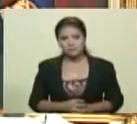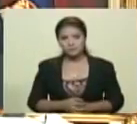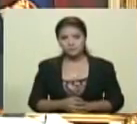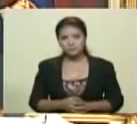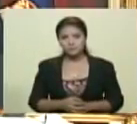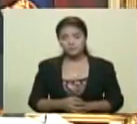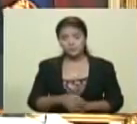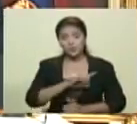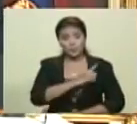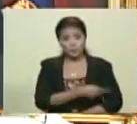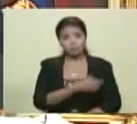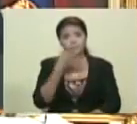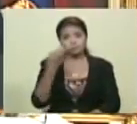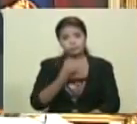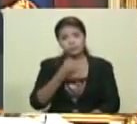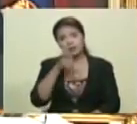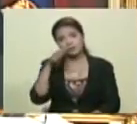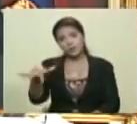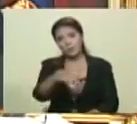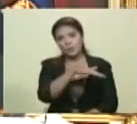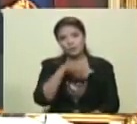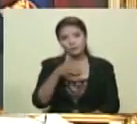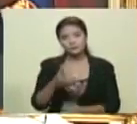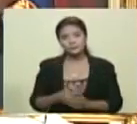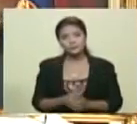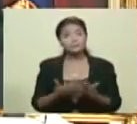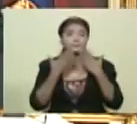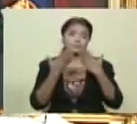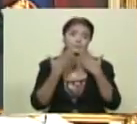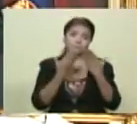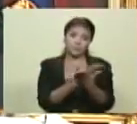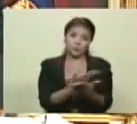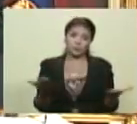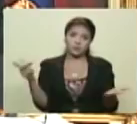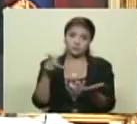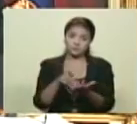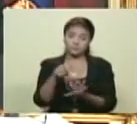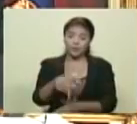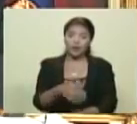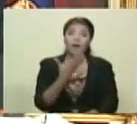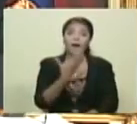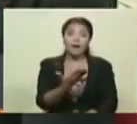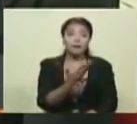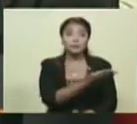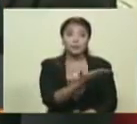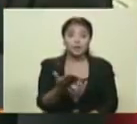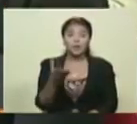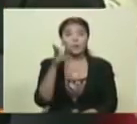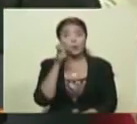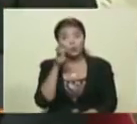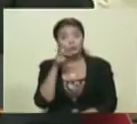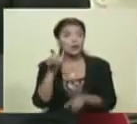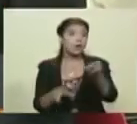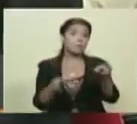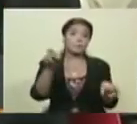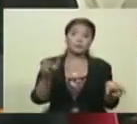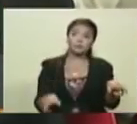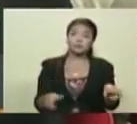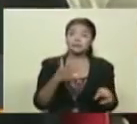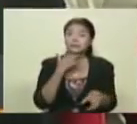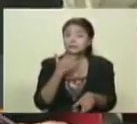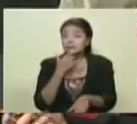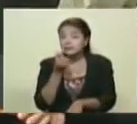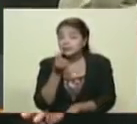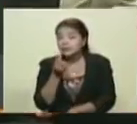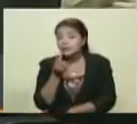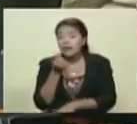poder verdadero del pueblo. Bueno, les doy las gracias por estar aquí presentes, les doy las gracias por escucharnos. Aquellos que están ya casi